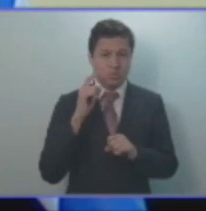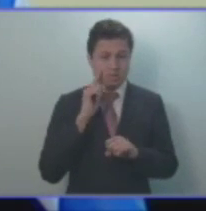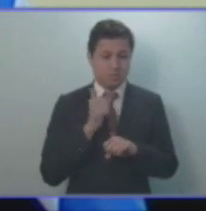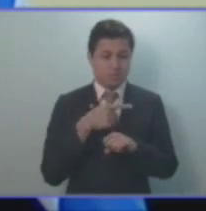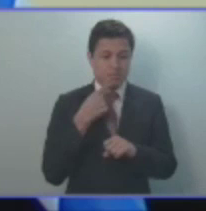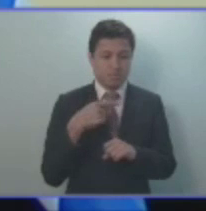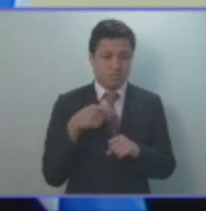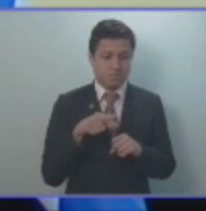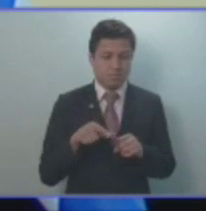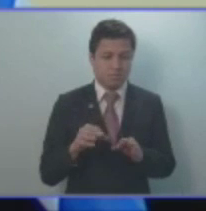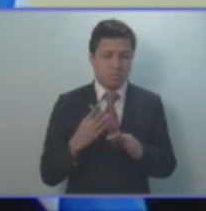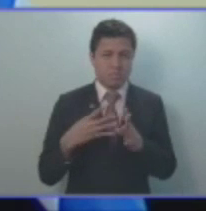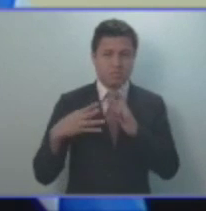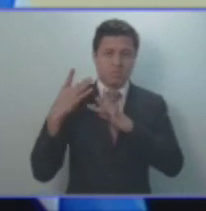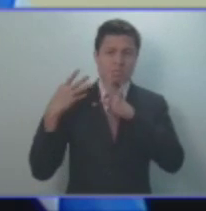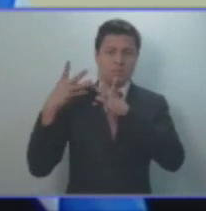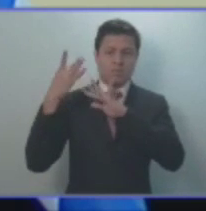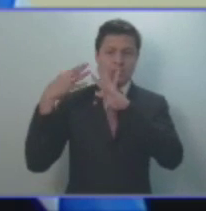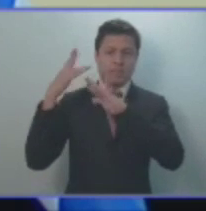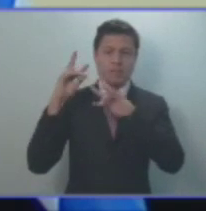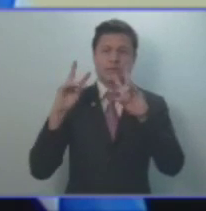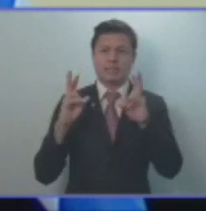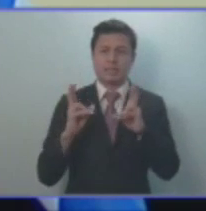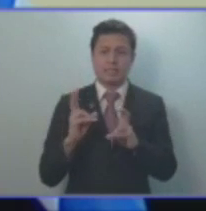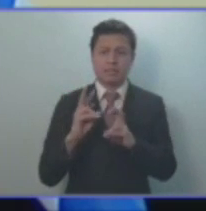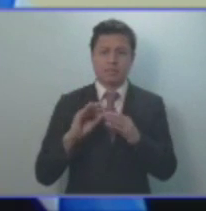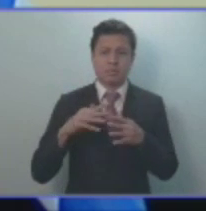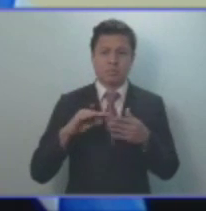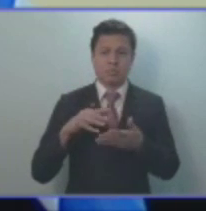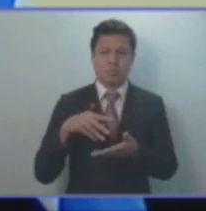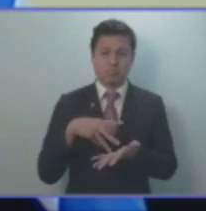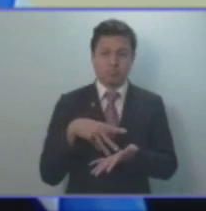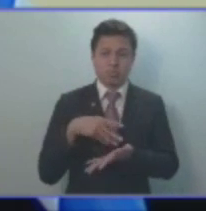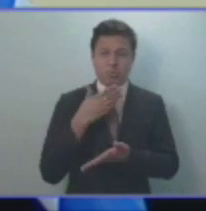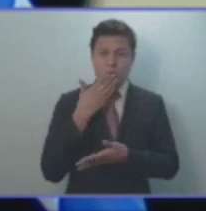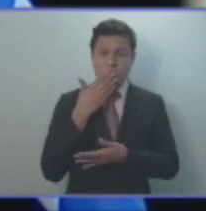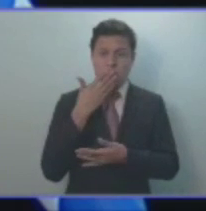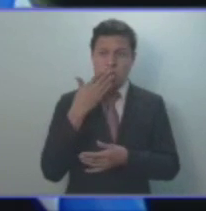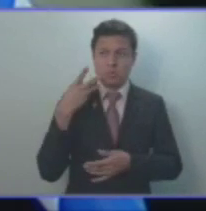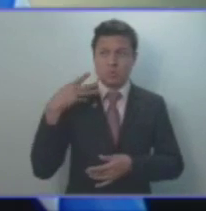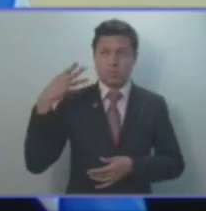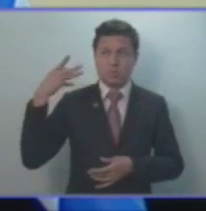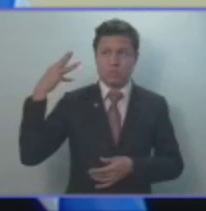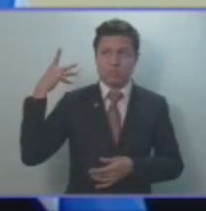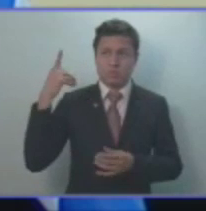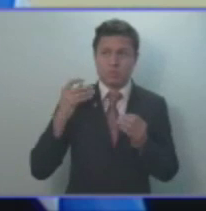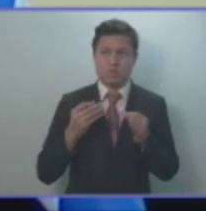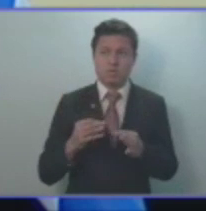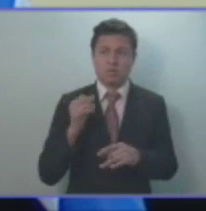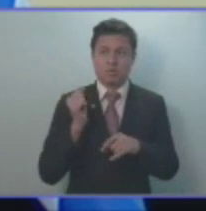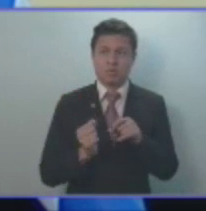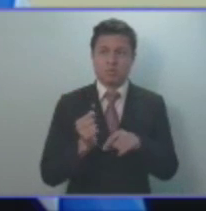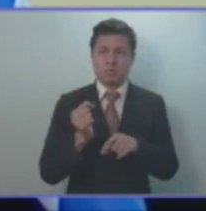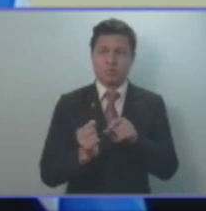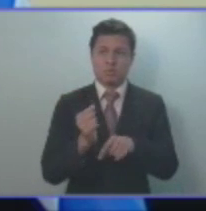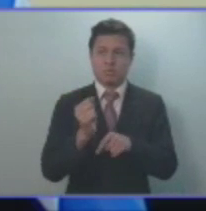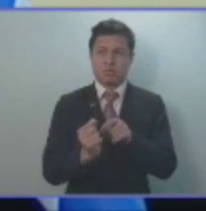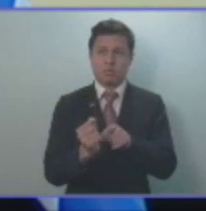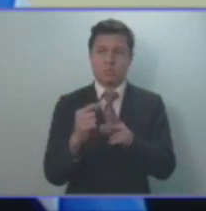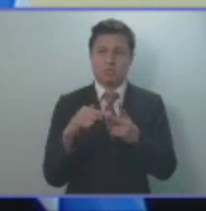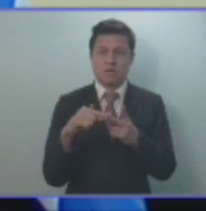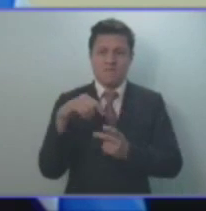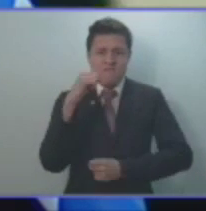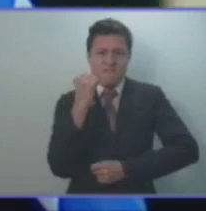elementos ancestrales, elementos indígenas tradicionales como su forma de cultivo, los